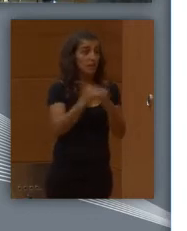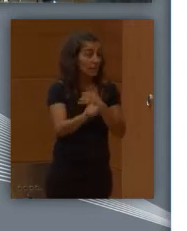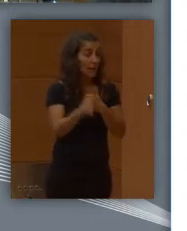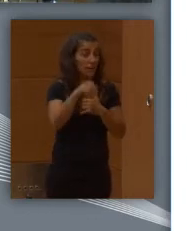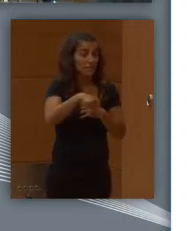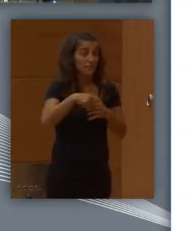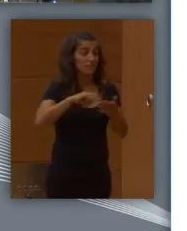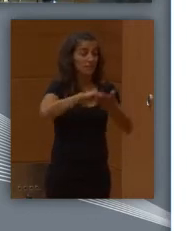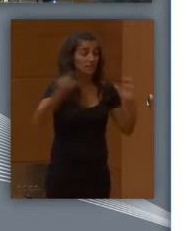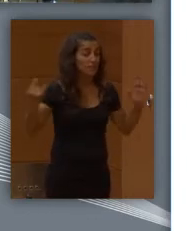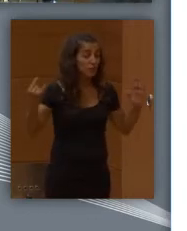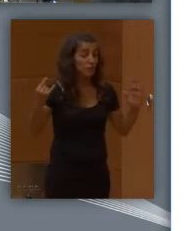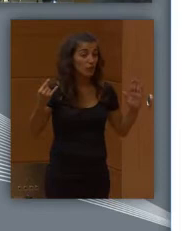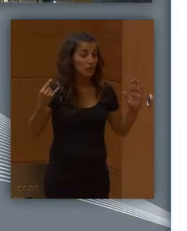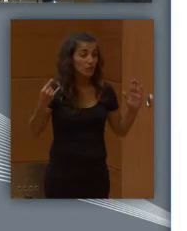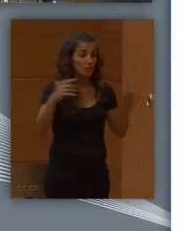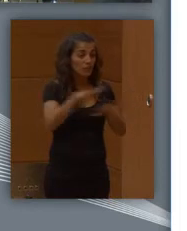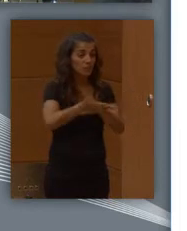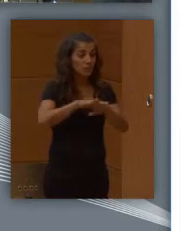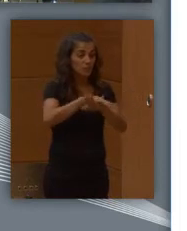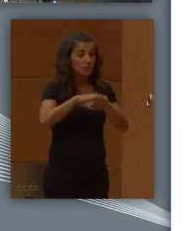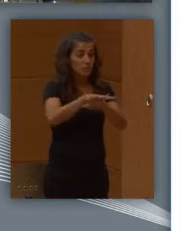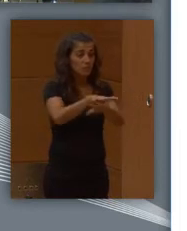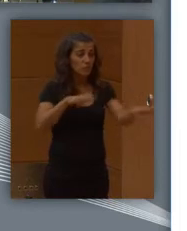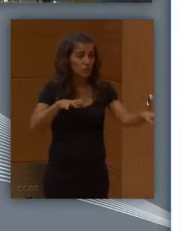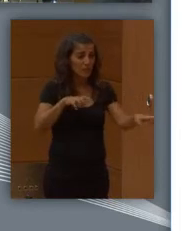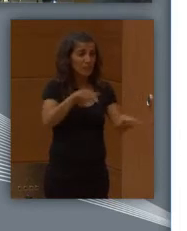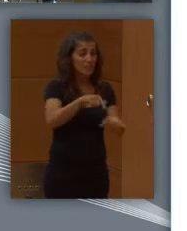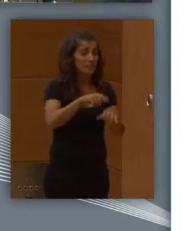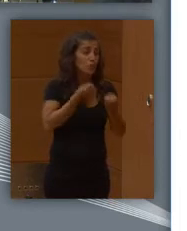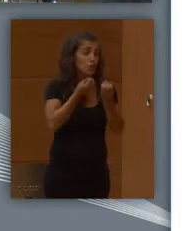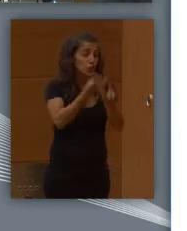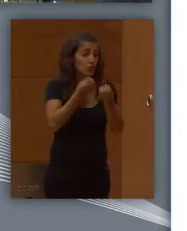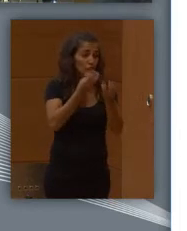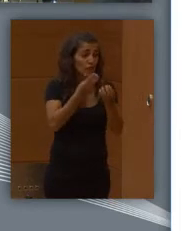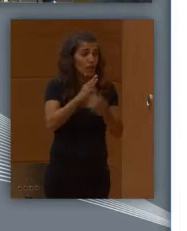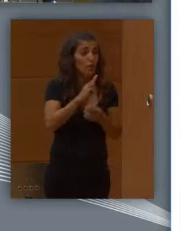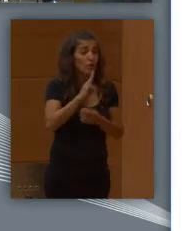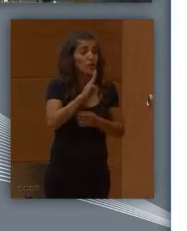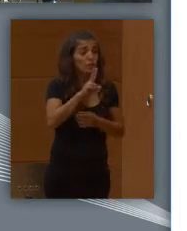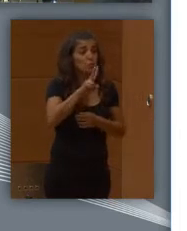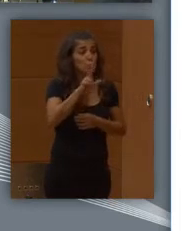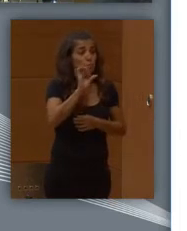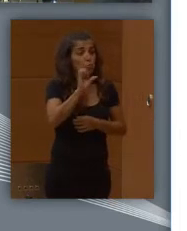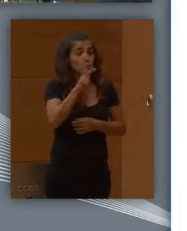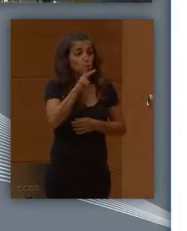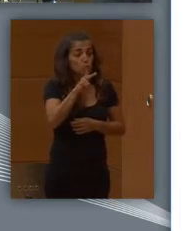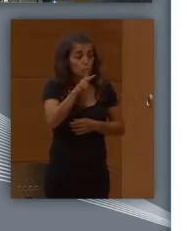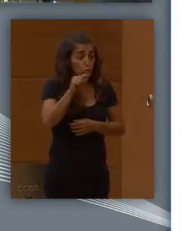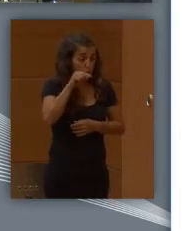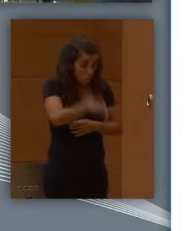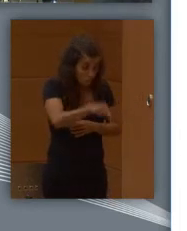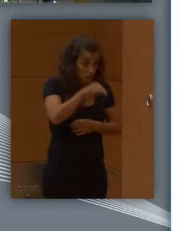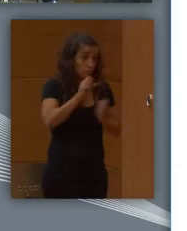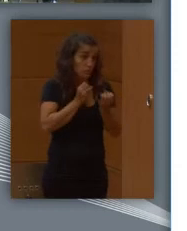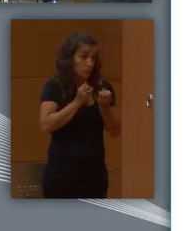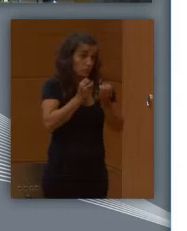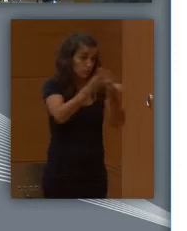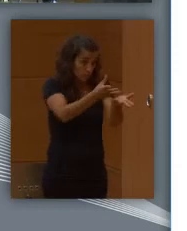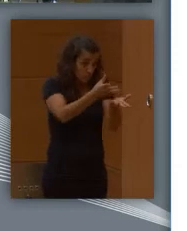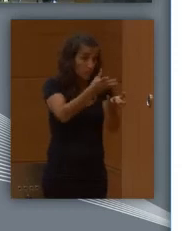tecnologías, muchas se basan en notificaciones push que devuelven información al cliente en el momento en que se